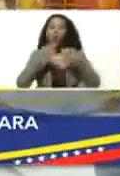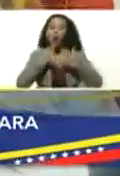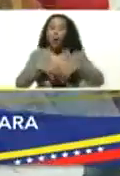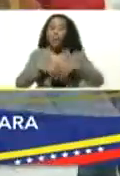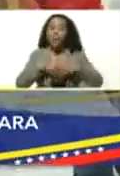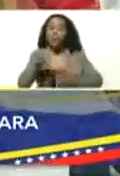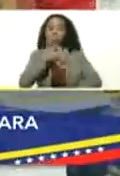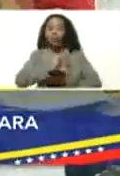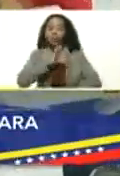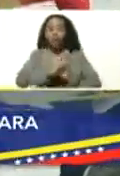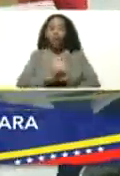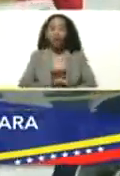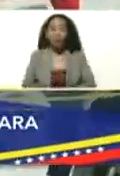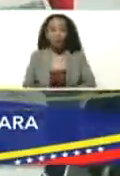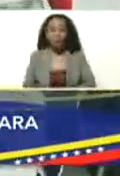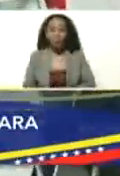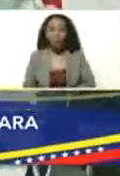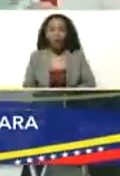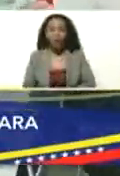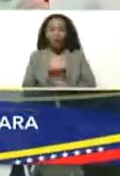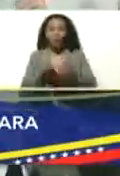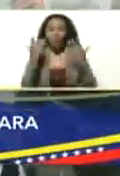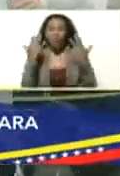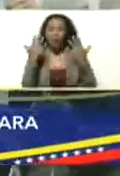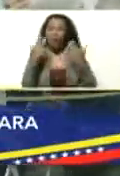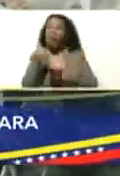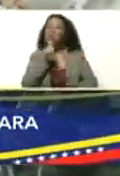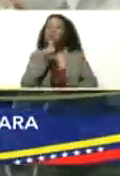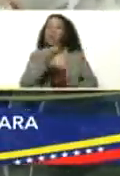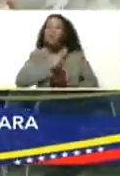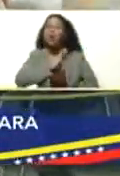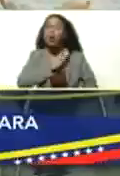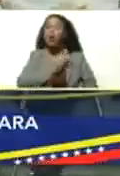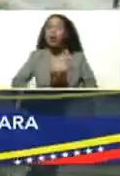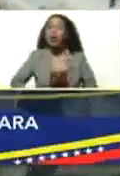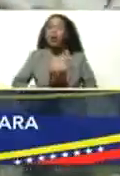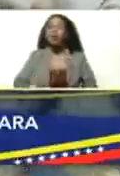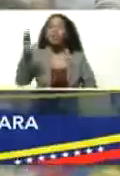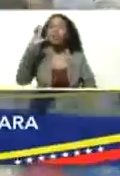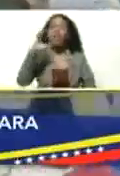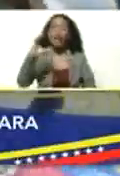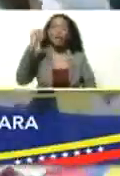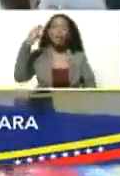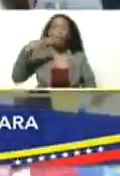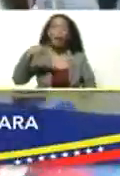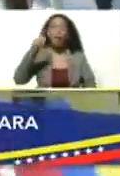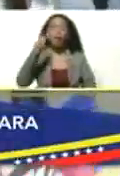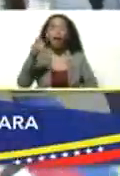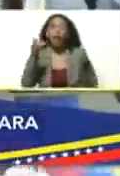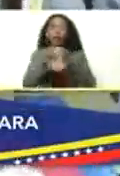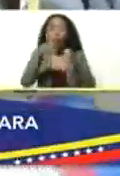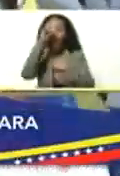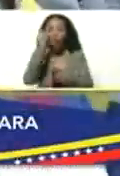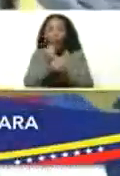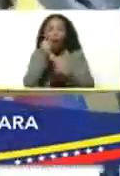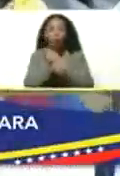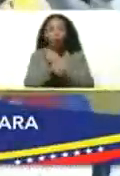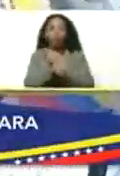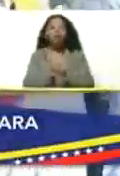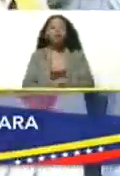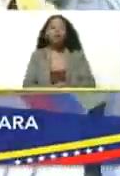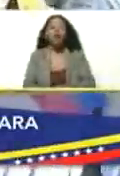empresas socialistas. ¿De la mano de quién? De los CPT, más nada,